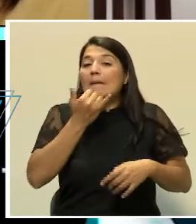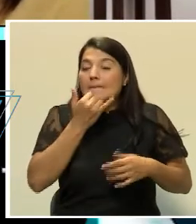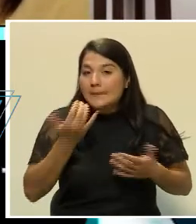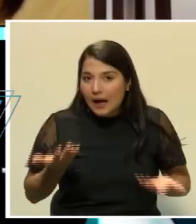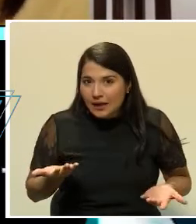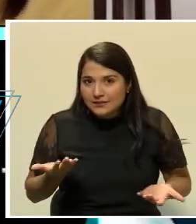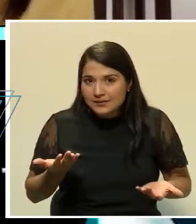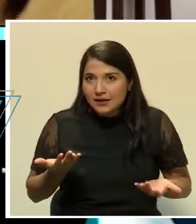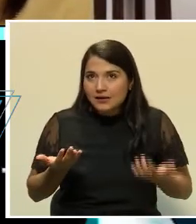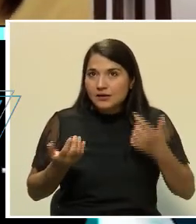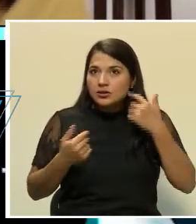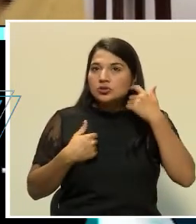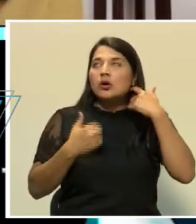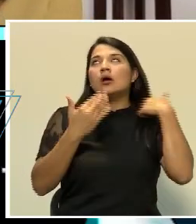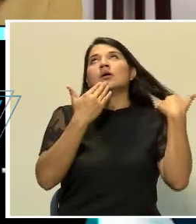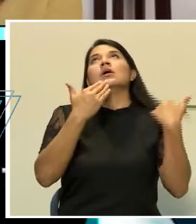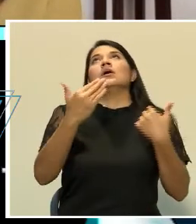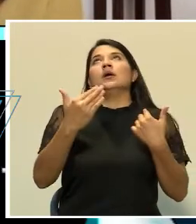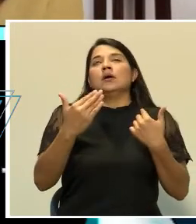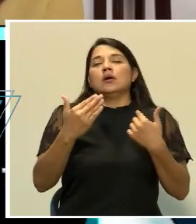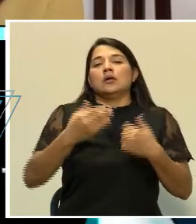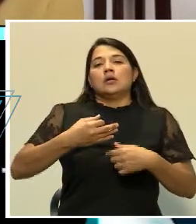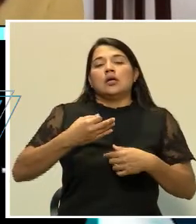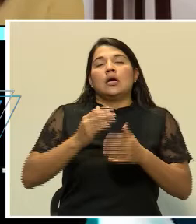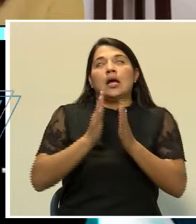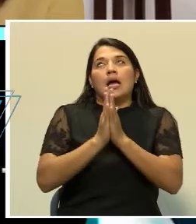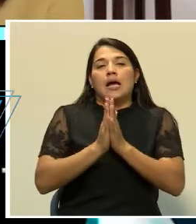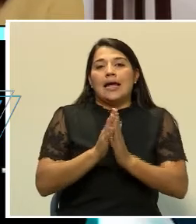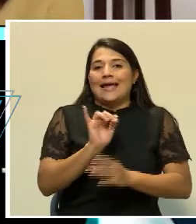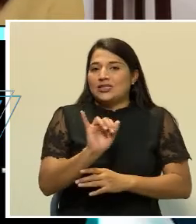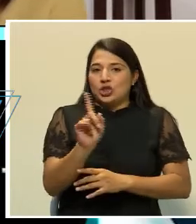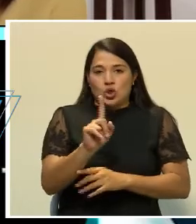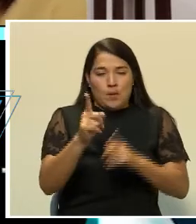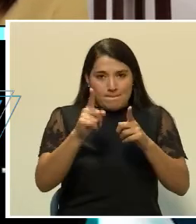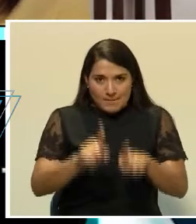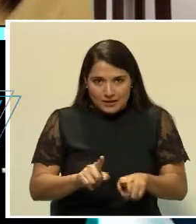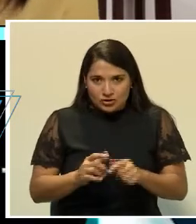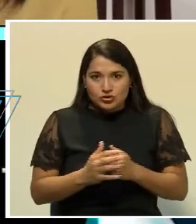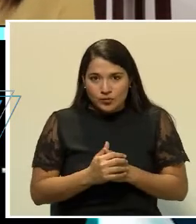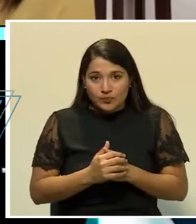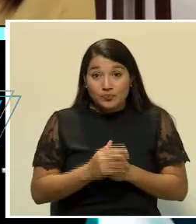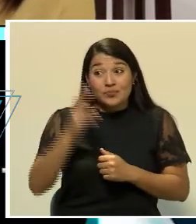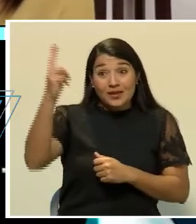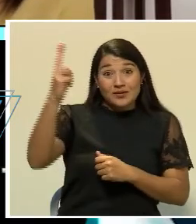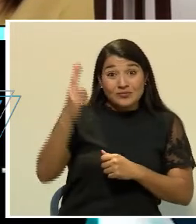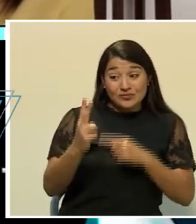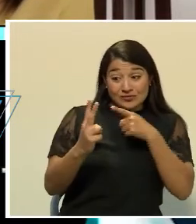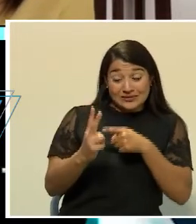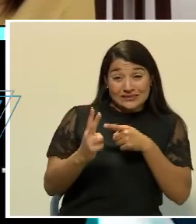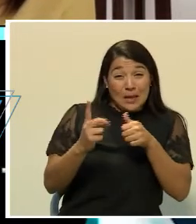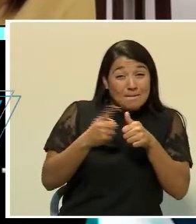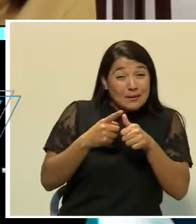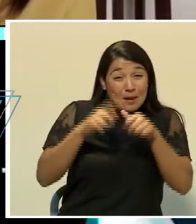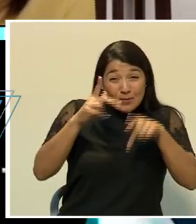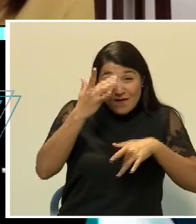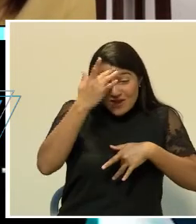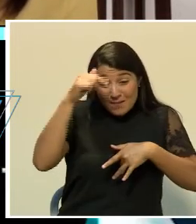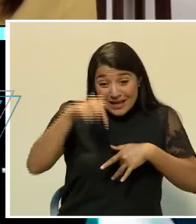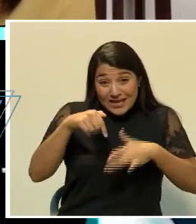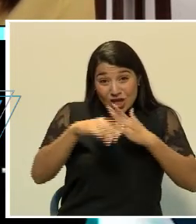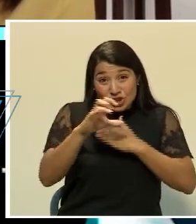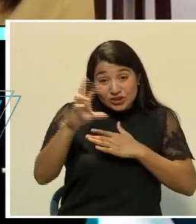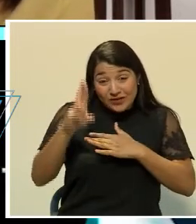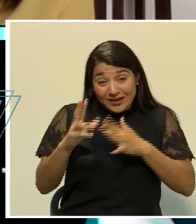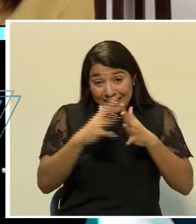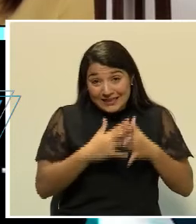diario agradezco que no lo fue así, porque realmente, a pesar de que fueron estadounidenses los primeros infectados, la gran